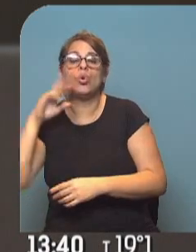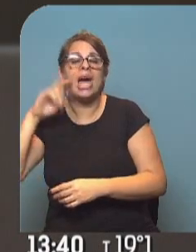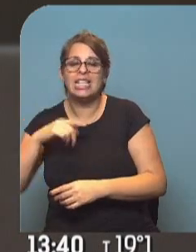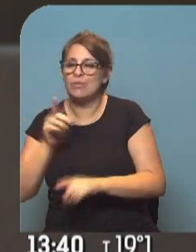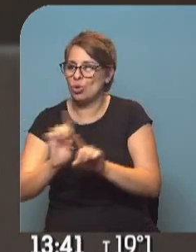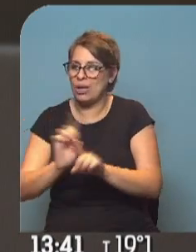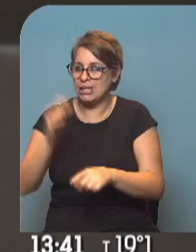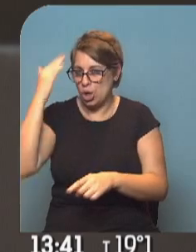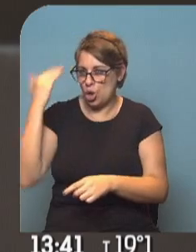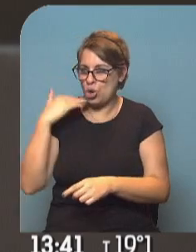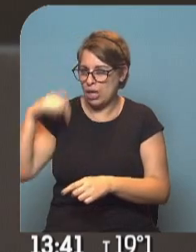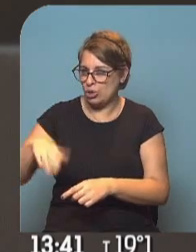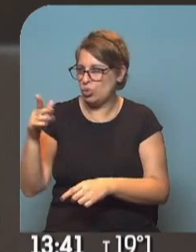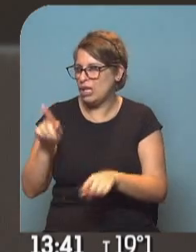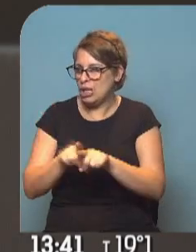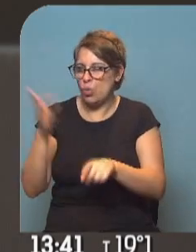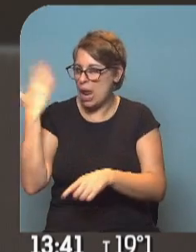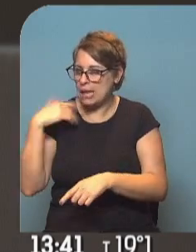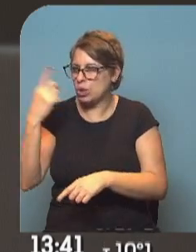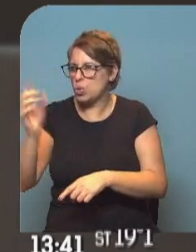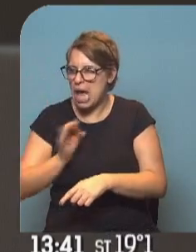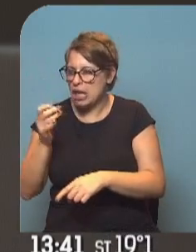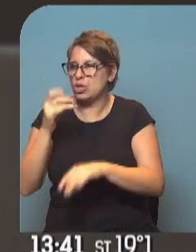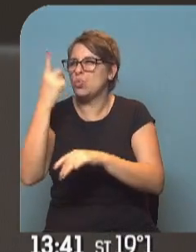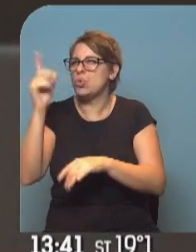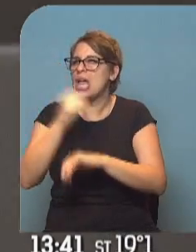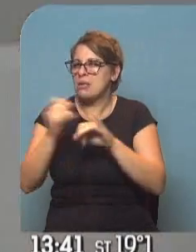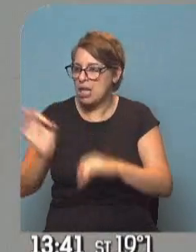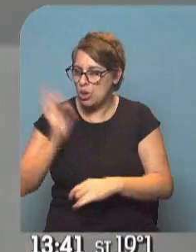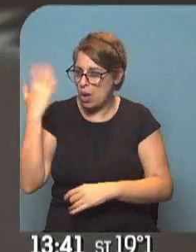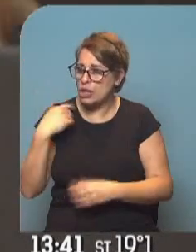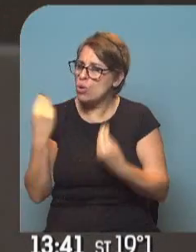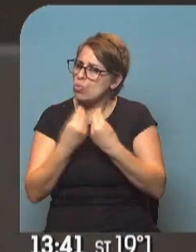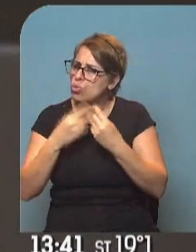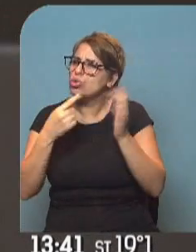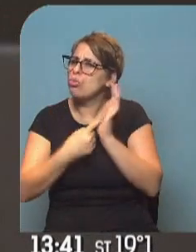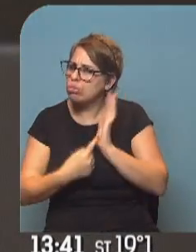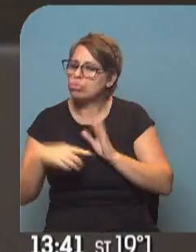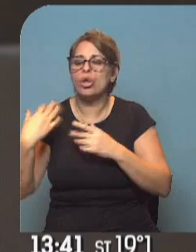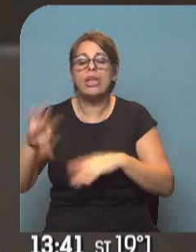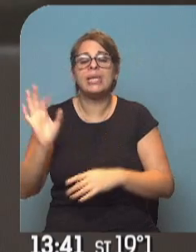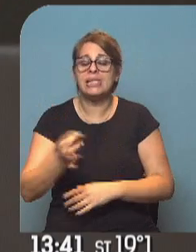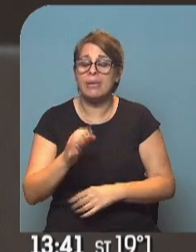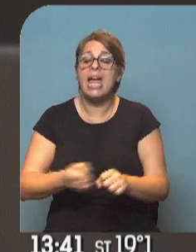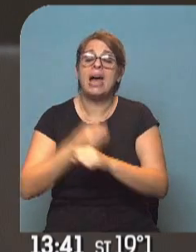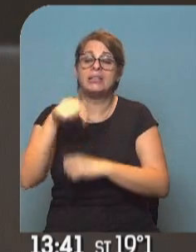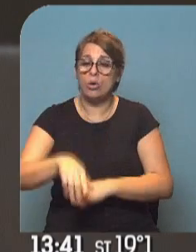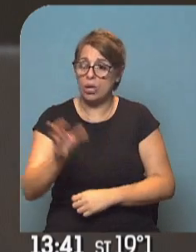ni siquiera de hace un año o un año y medio. Con lo cual son tantas las variables que hay que tener en cuenta que por ahora lo que sí